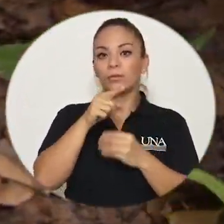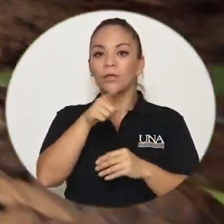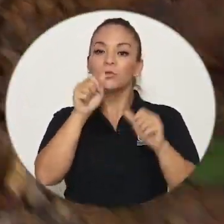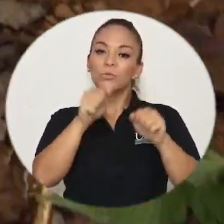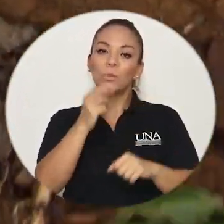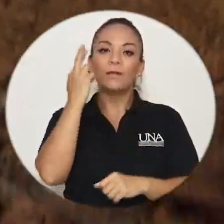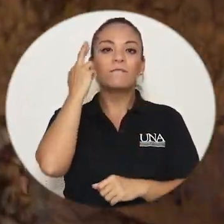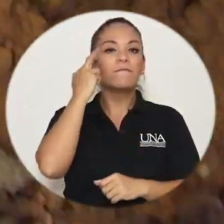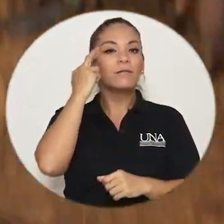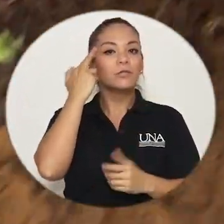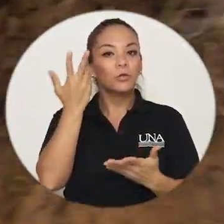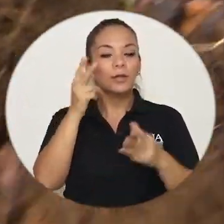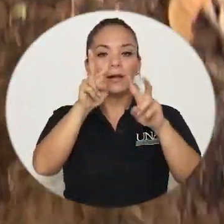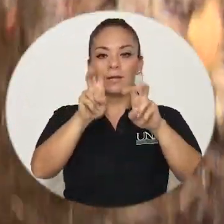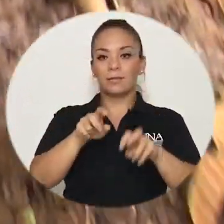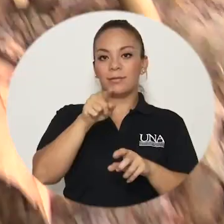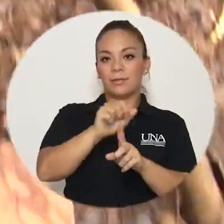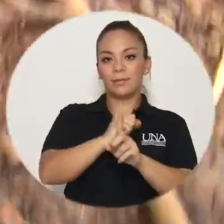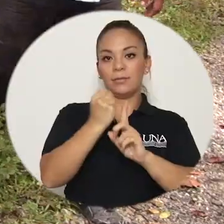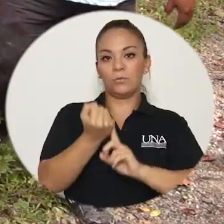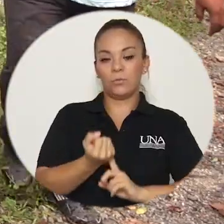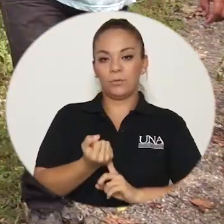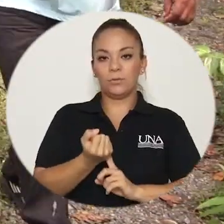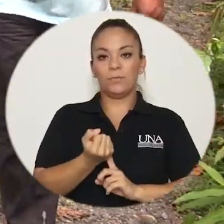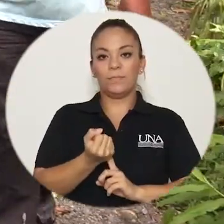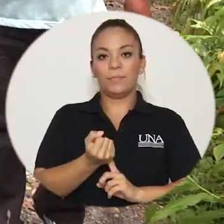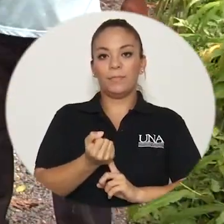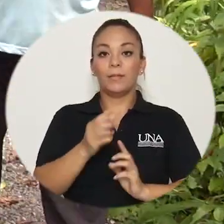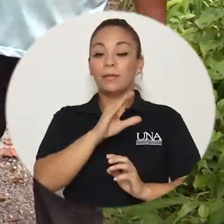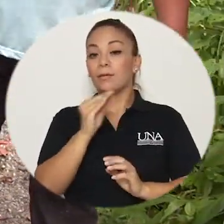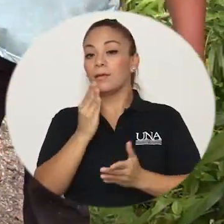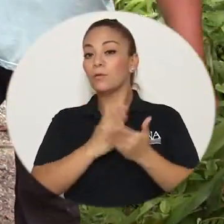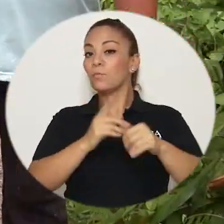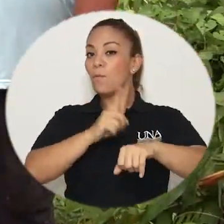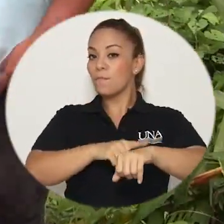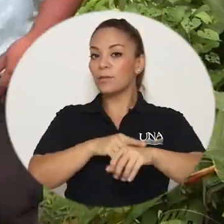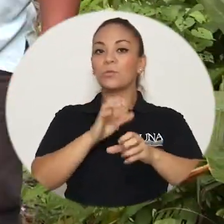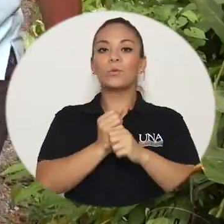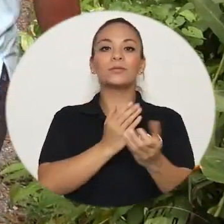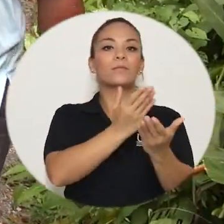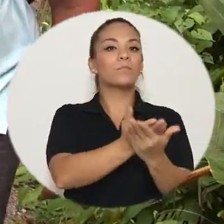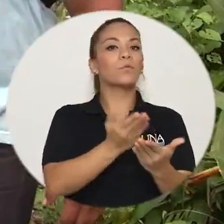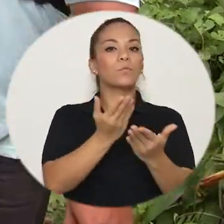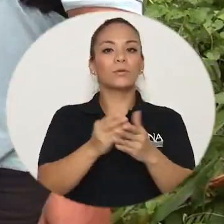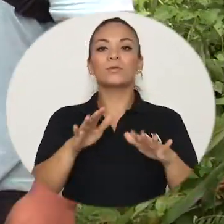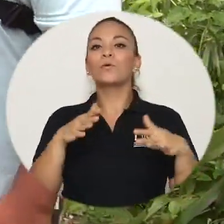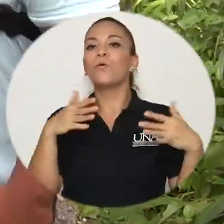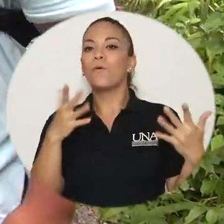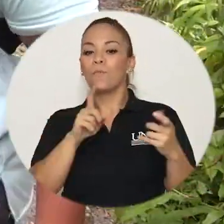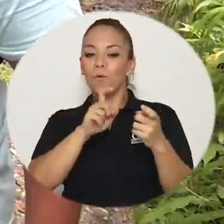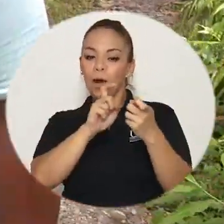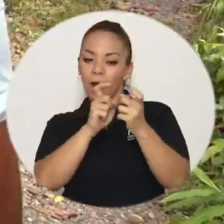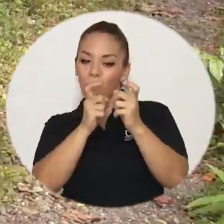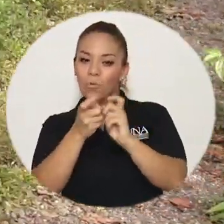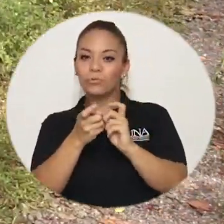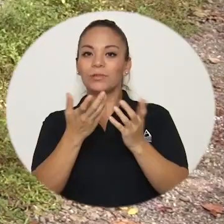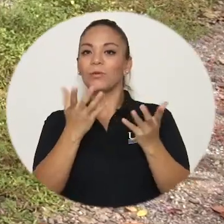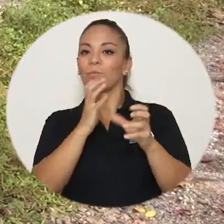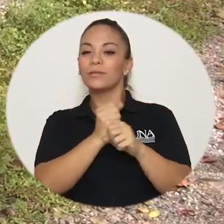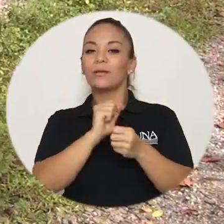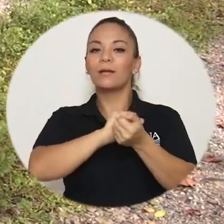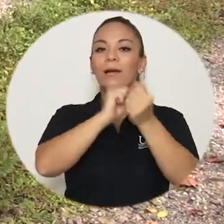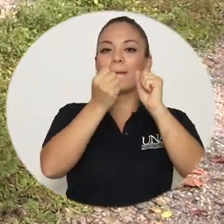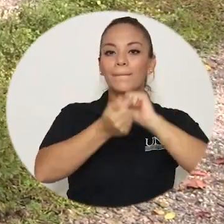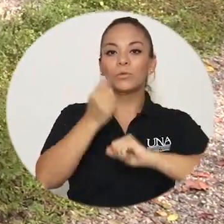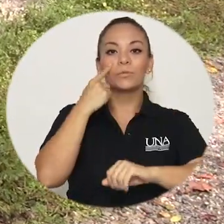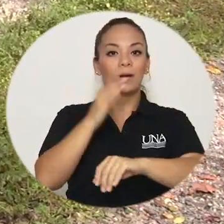Puedan reflexionar y analizar sobre esa situación y en su momento, digamos, hacer propuestas de cómo hacer ajustes, de cómo hacer